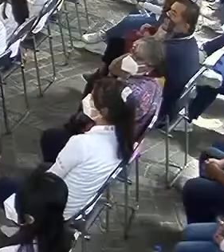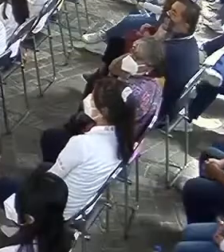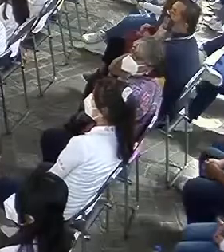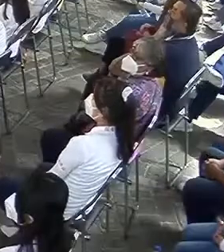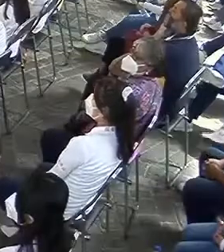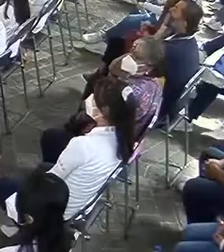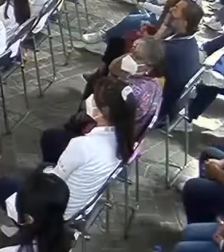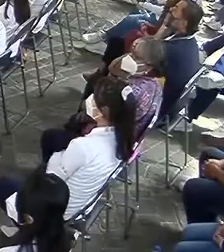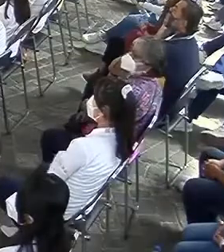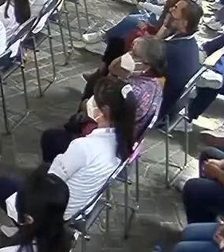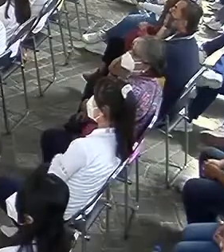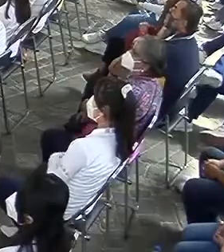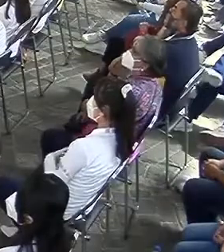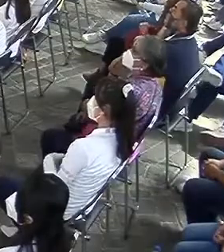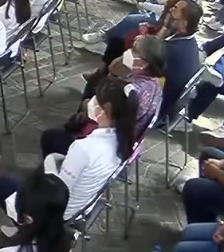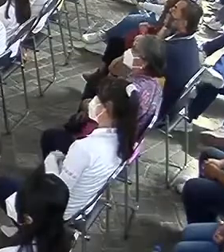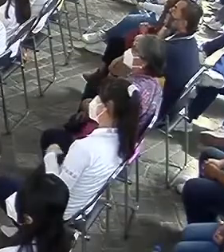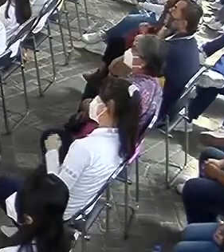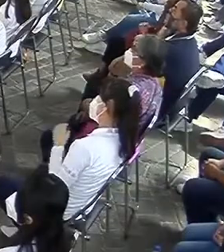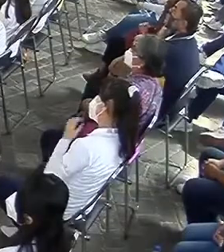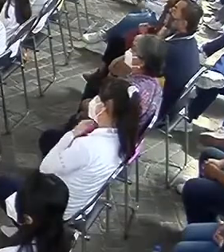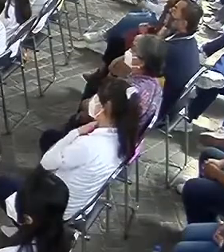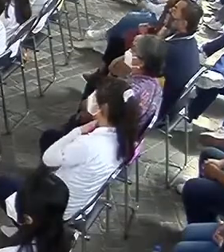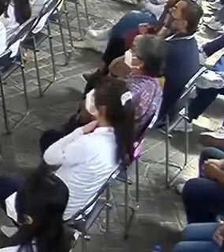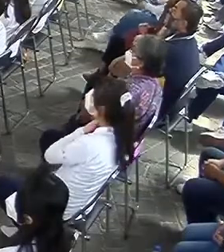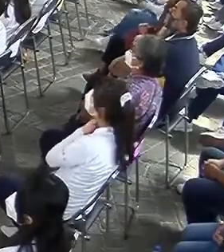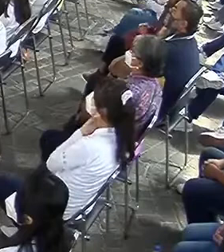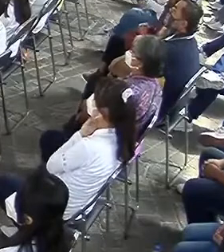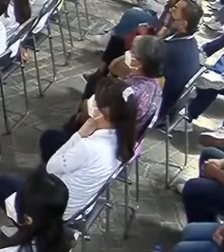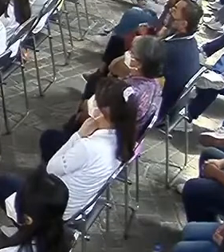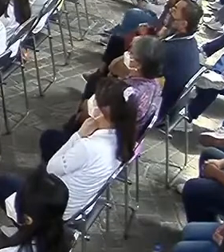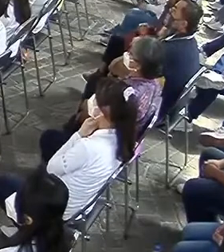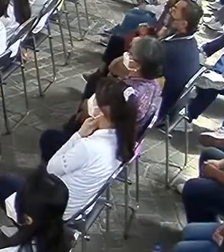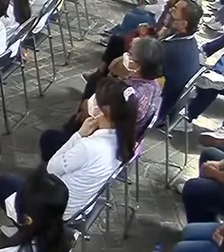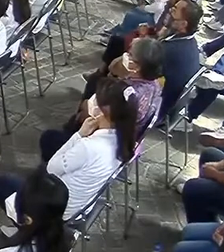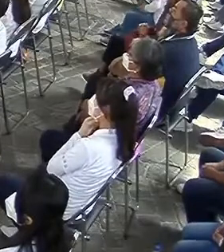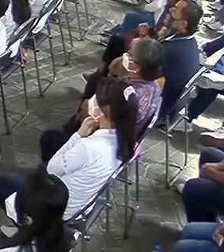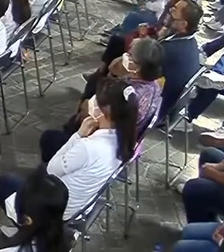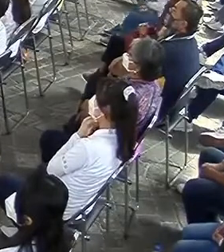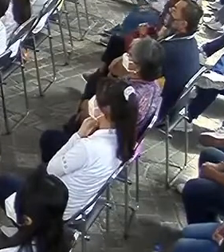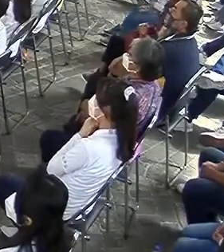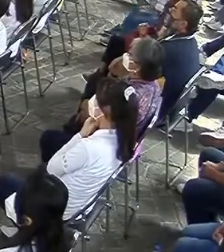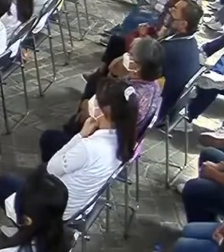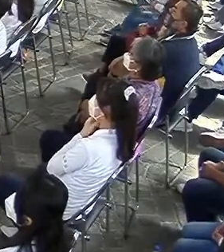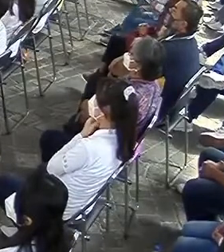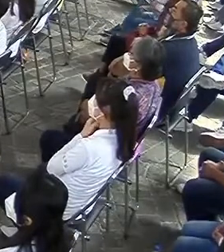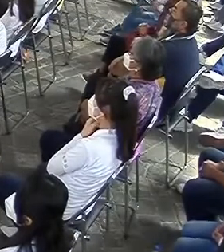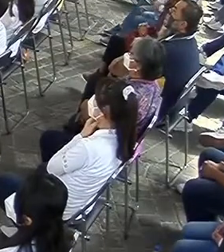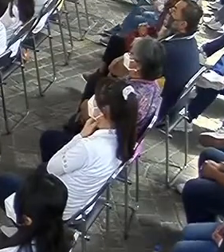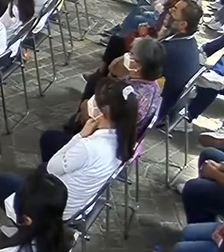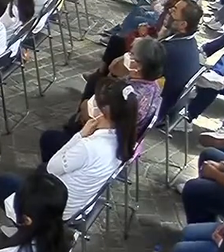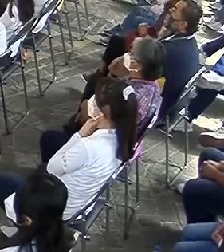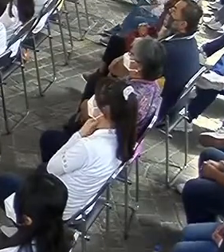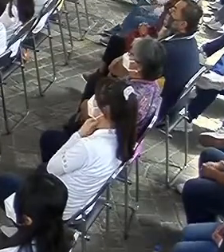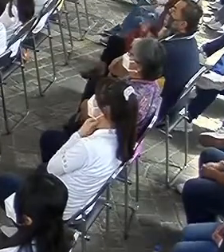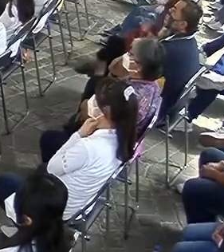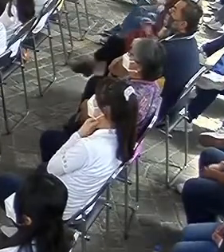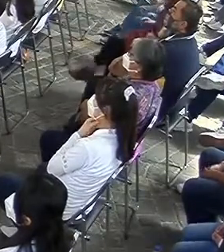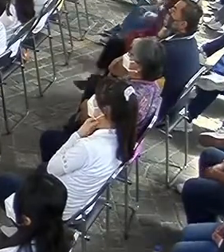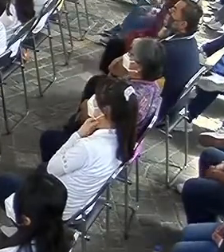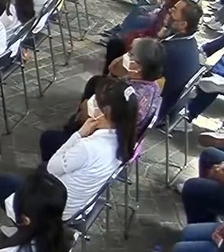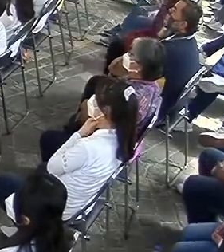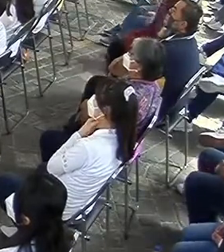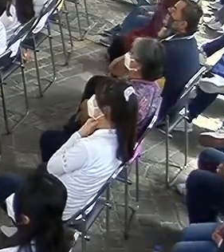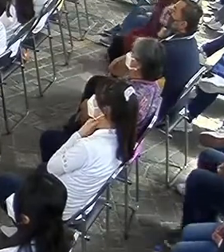Bien, vamos a continuar ahora con un dueto literario, el que forman Francisco Martínez Neri y Laura Elena Carrillo Cubillas.